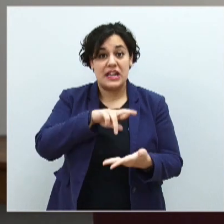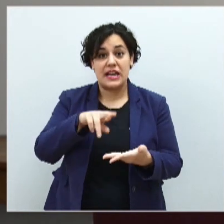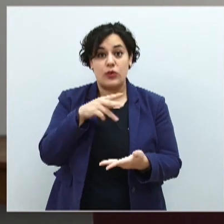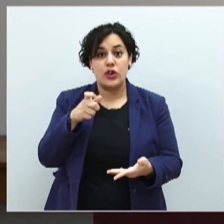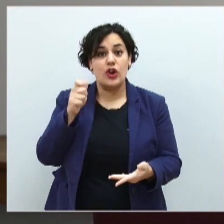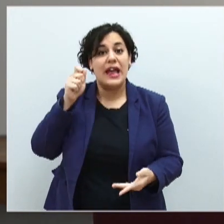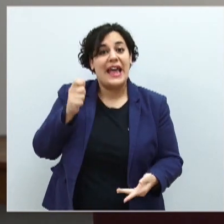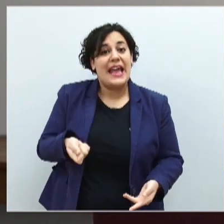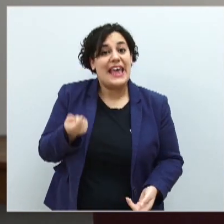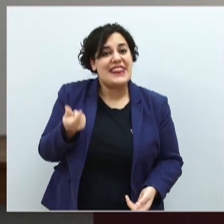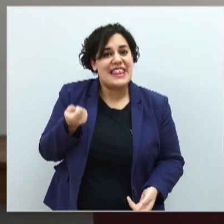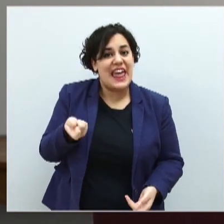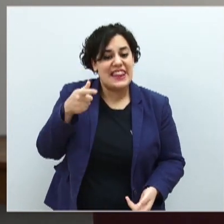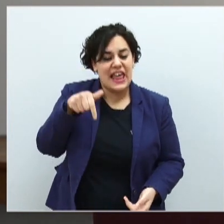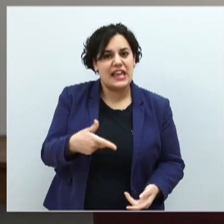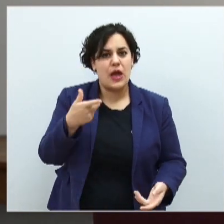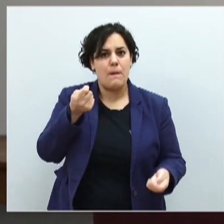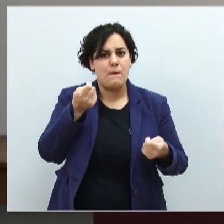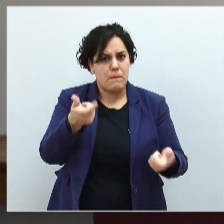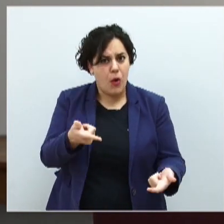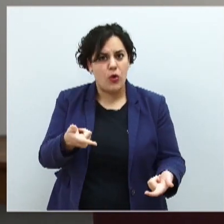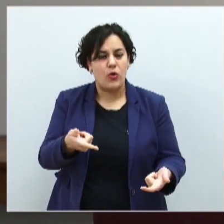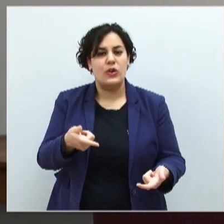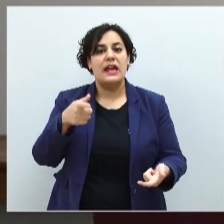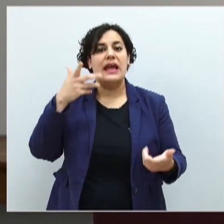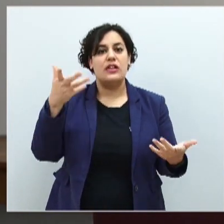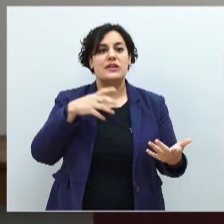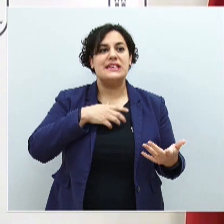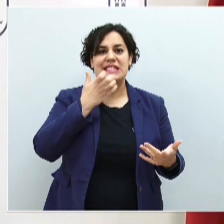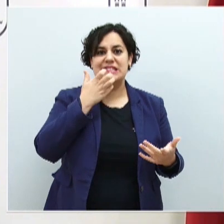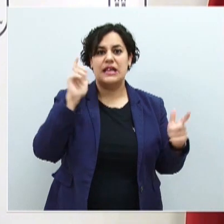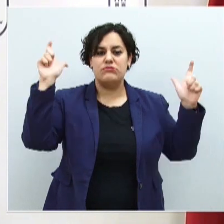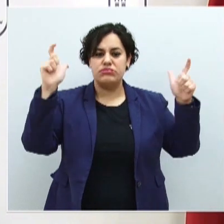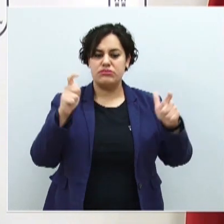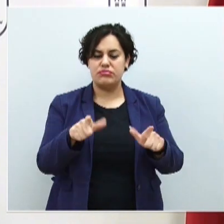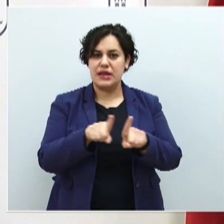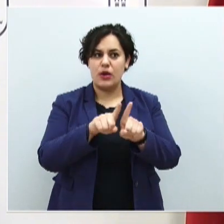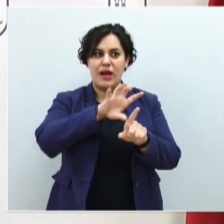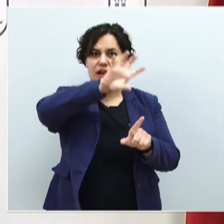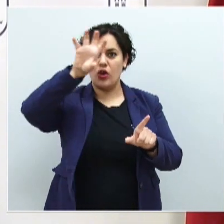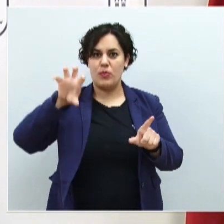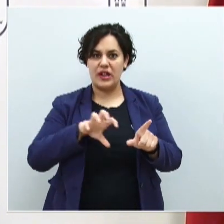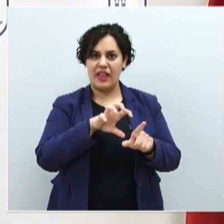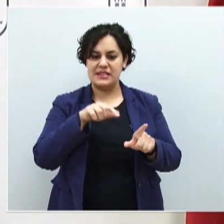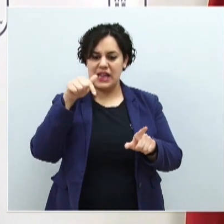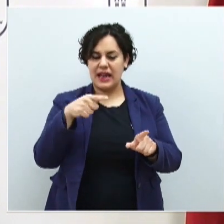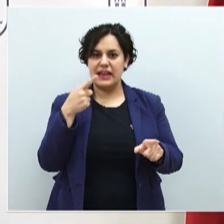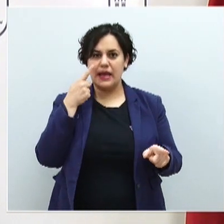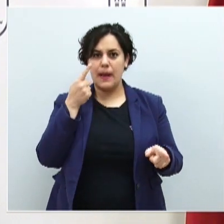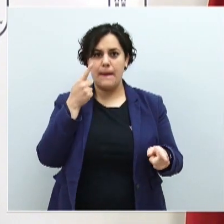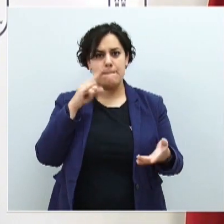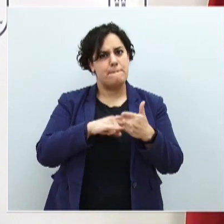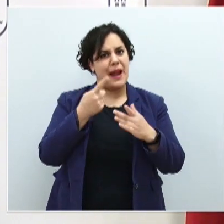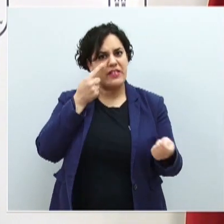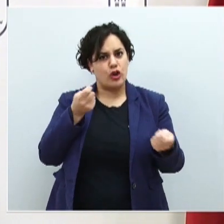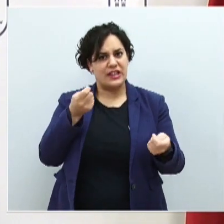el desescalamiento se produce al mismo ritmo en todas las comunidades? Tenemos, como siempre, trabajamos con los